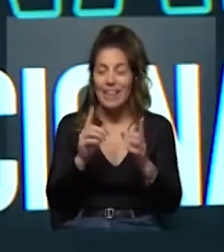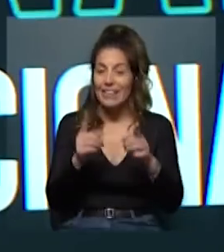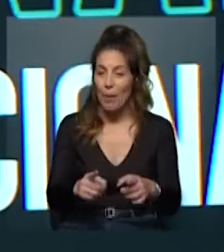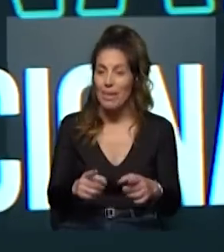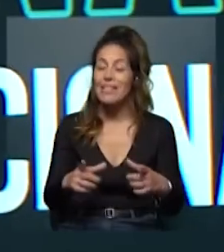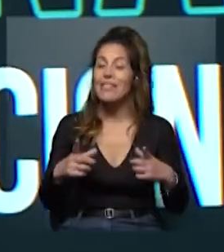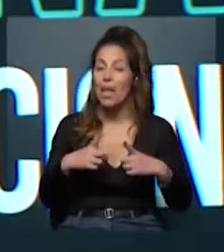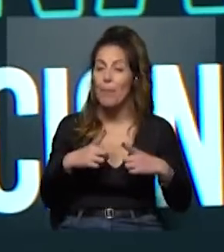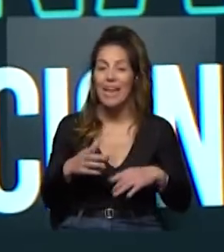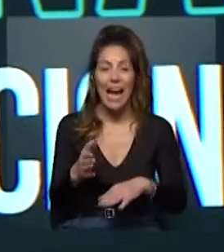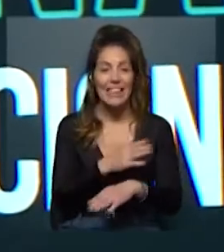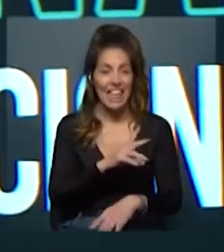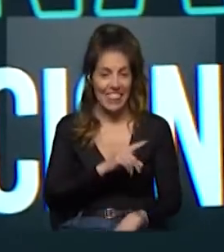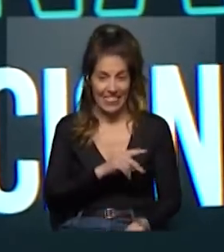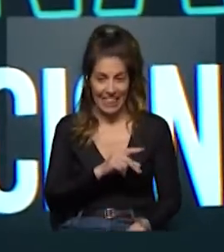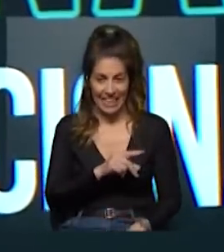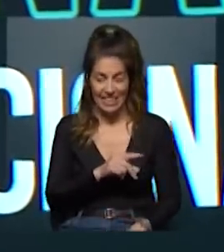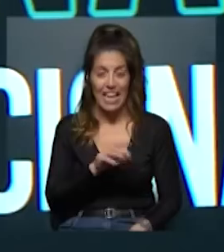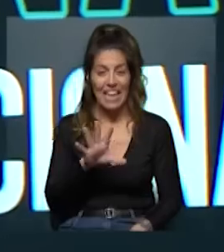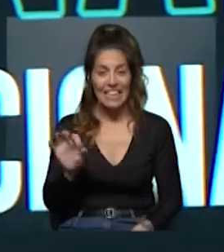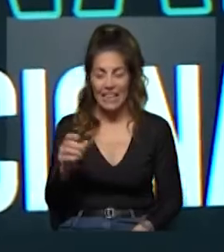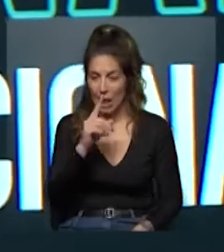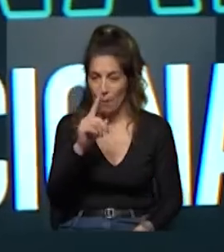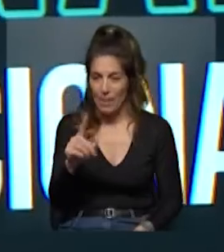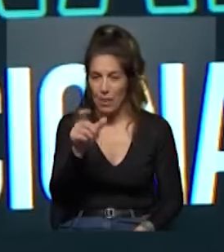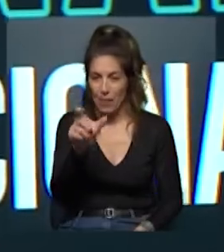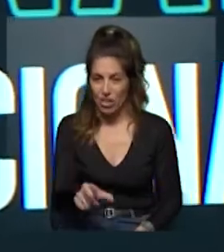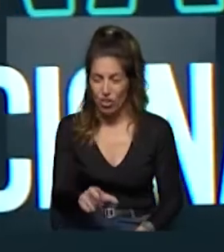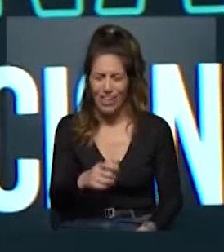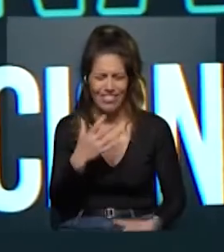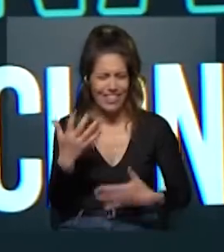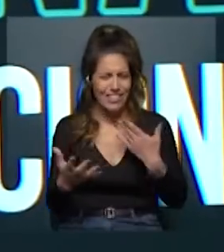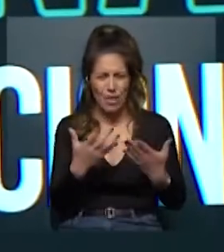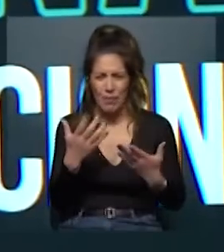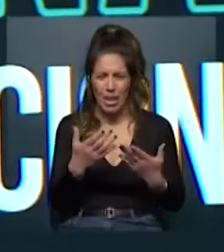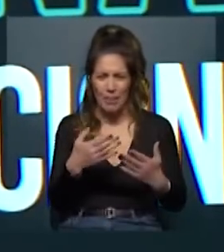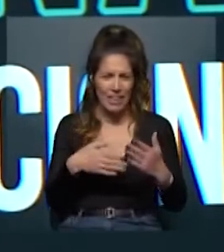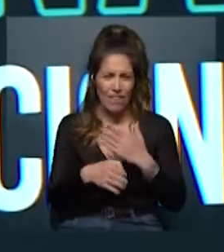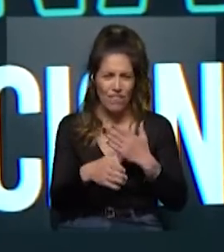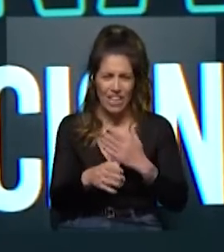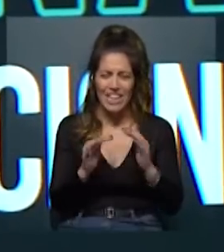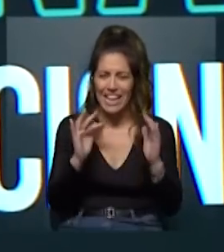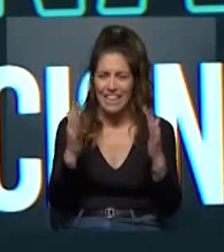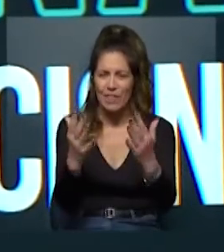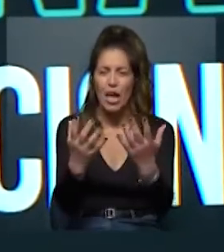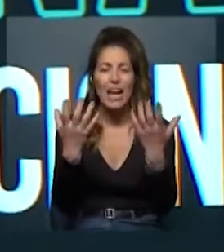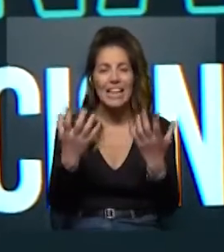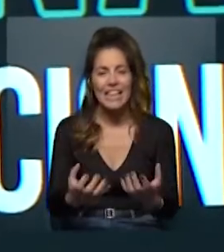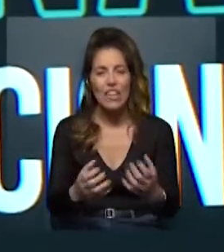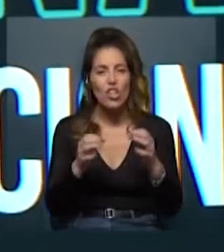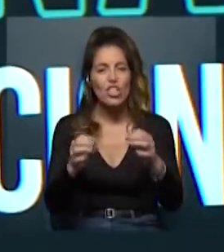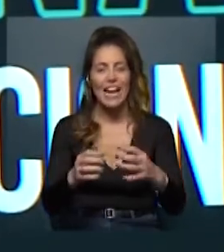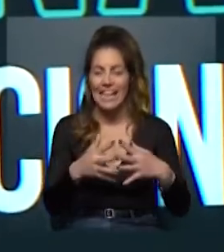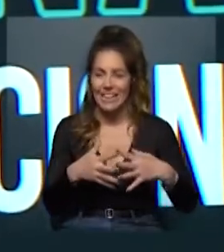especula que antes de diciembre sean 500,000 las personas que desesperadamente atraviesen esa selva con la intención de llegar a